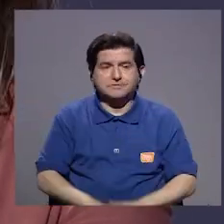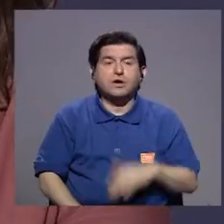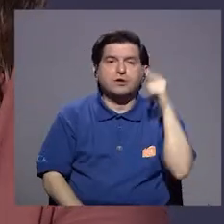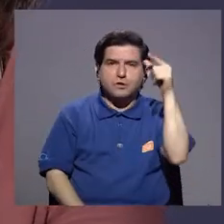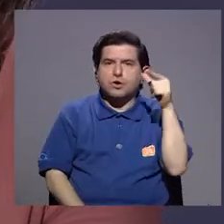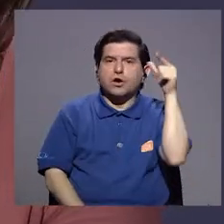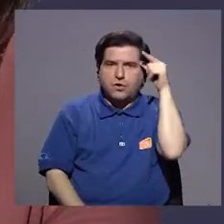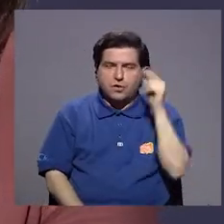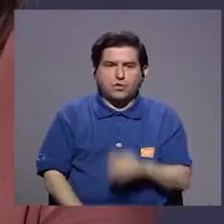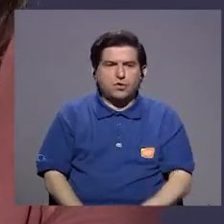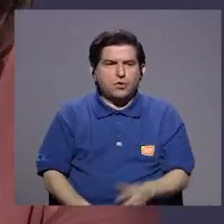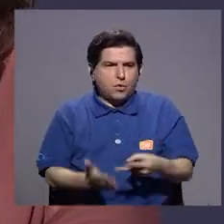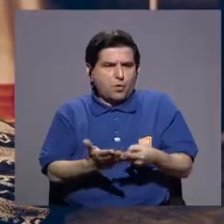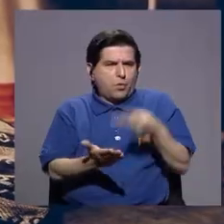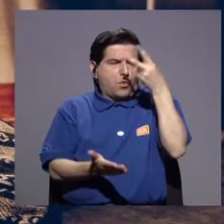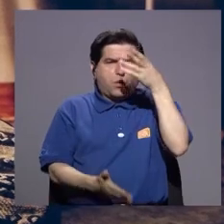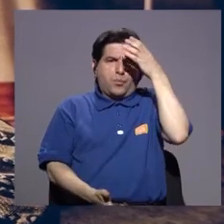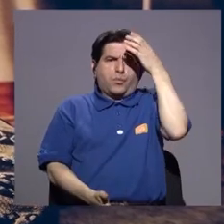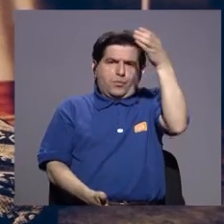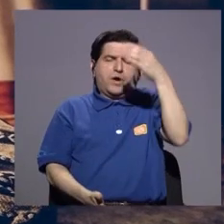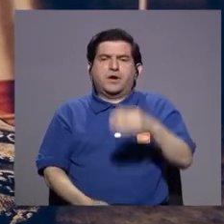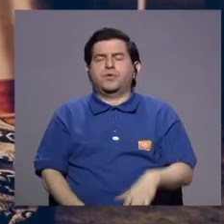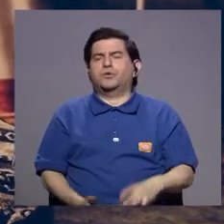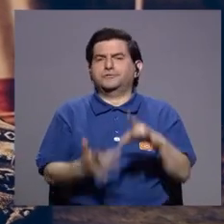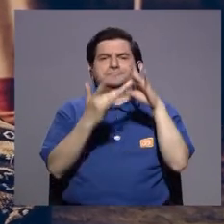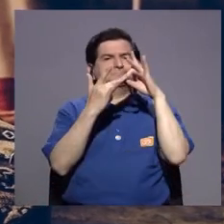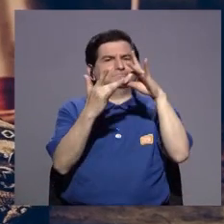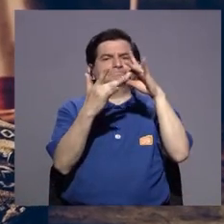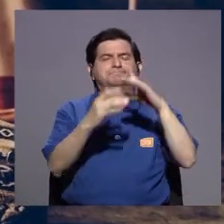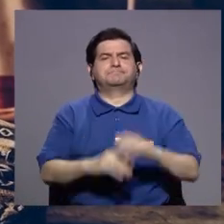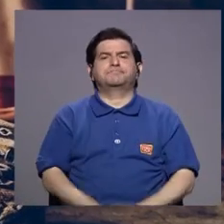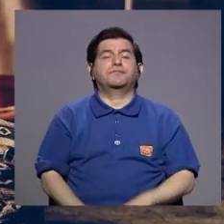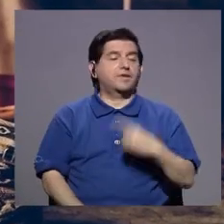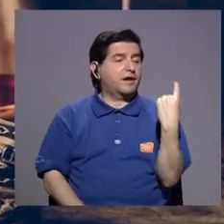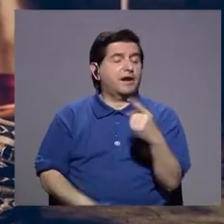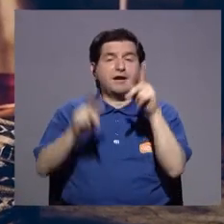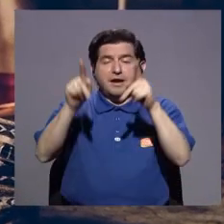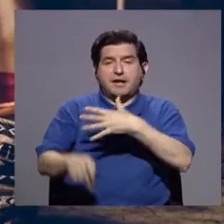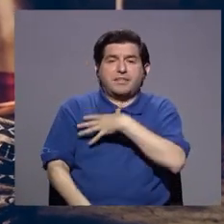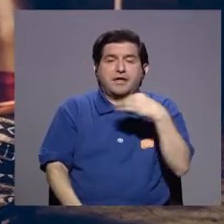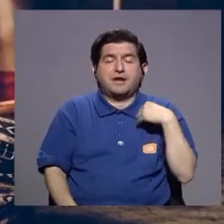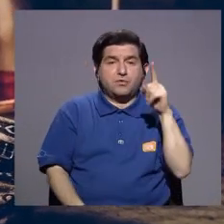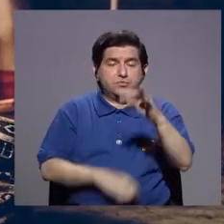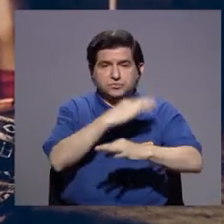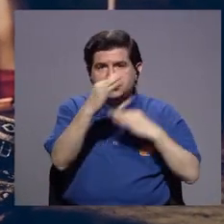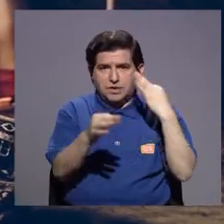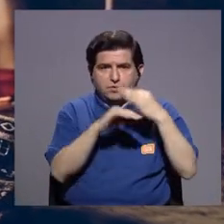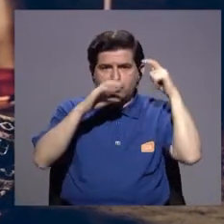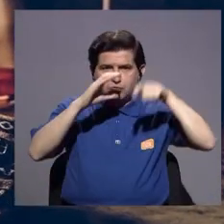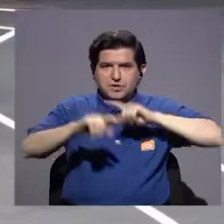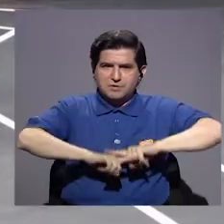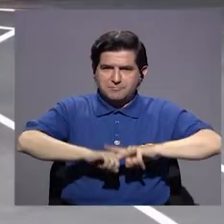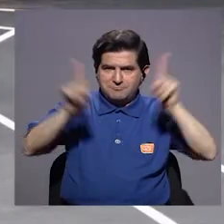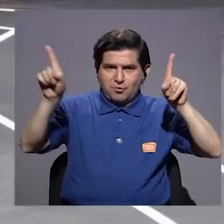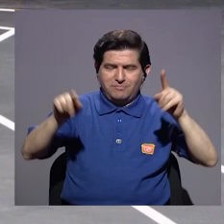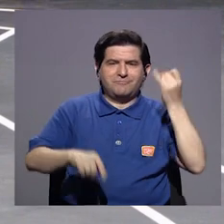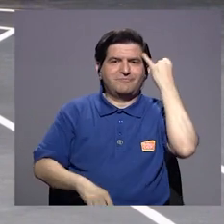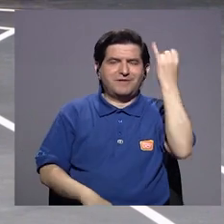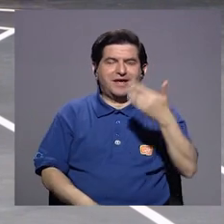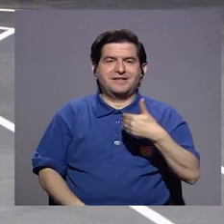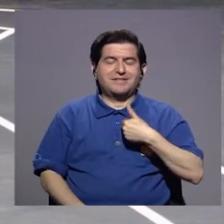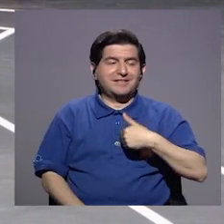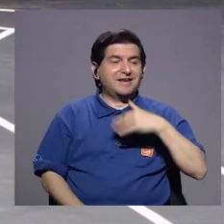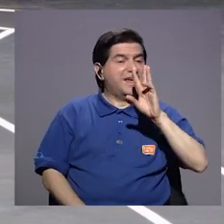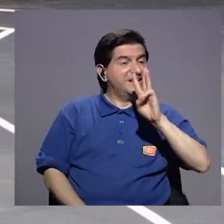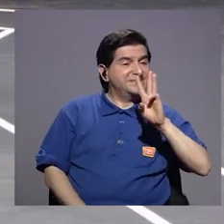actividades que sin duda son de un enriquecimiento cultural pues único, ¿verdad? Sí, a cada persona le gusta un tipo de cine diferente, entonces la idea de